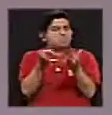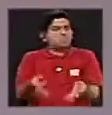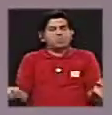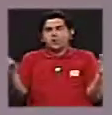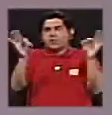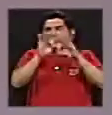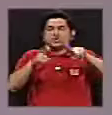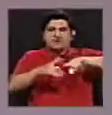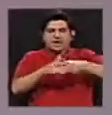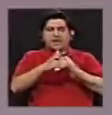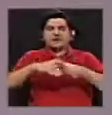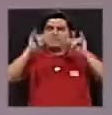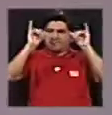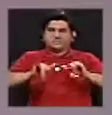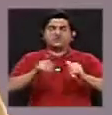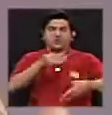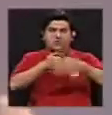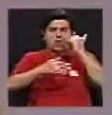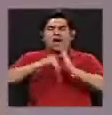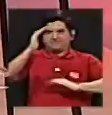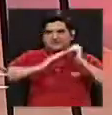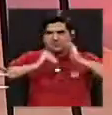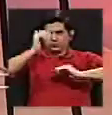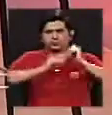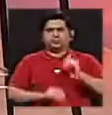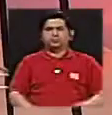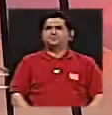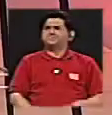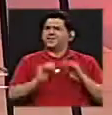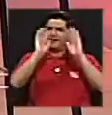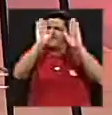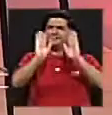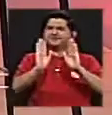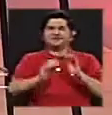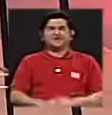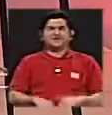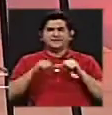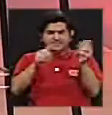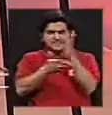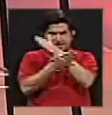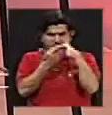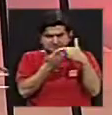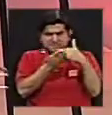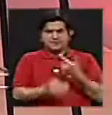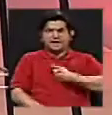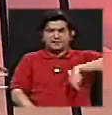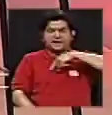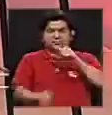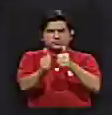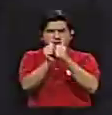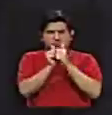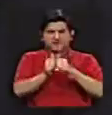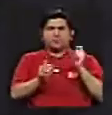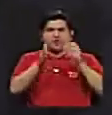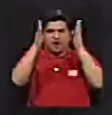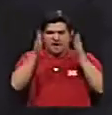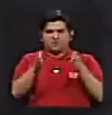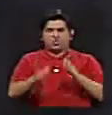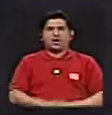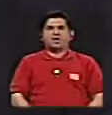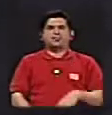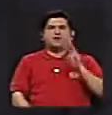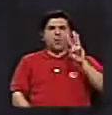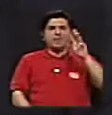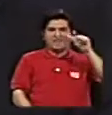que desde el principio esté, inclusive antes de la construcción. Excelente. En el siguiente bloque nos va a acompañar el abogado don